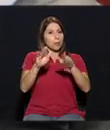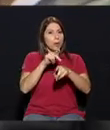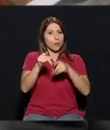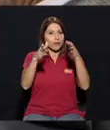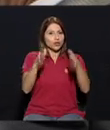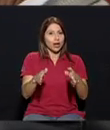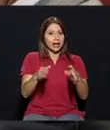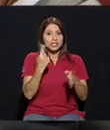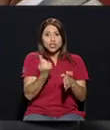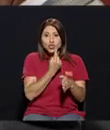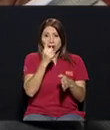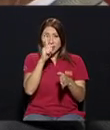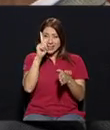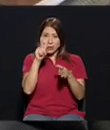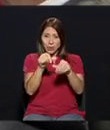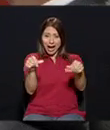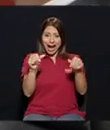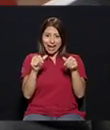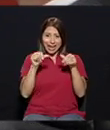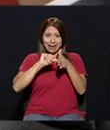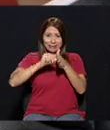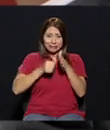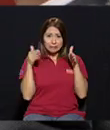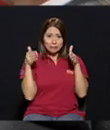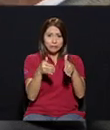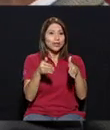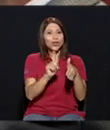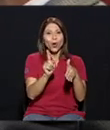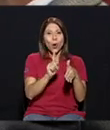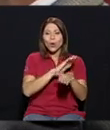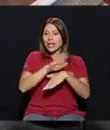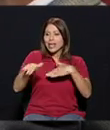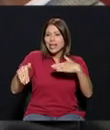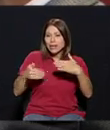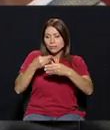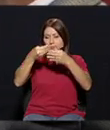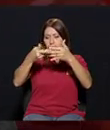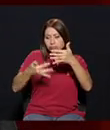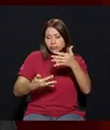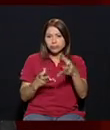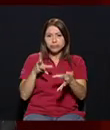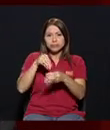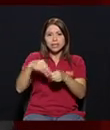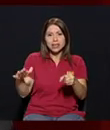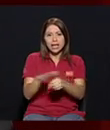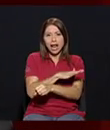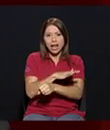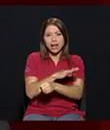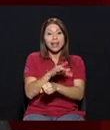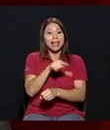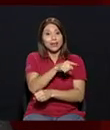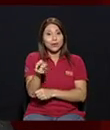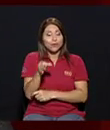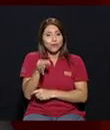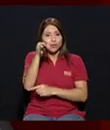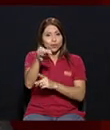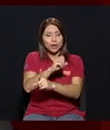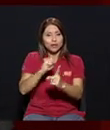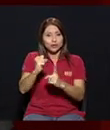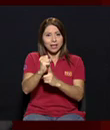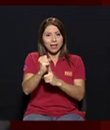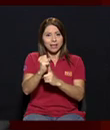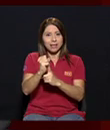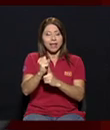profesionales, pero no solo profesionales en un área, sino de verdad de manera integral, y son indudablemente el futuro de la sociedad. Entonces, dentro de una